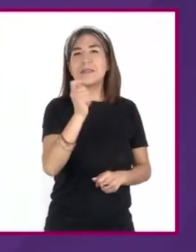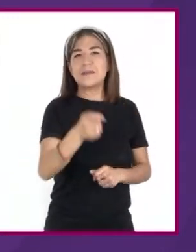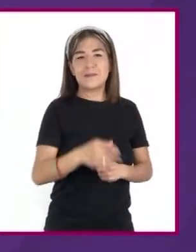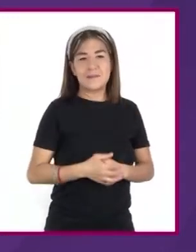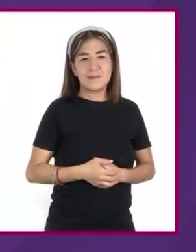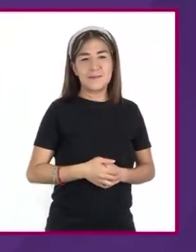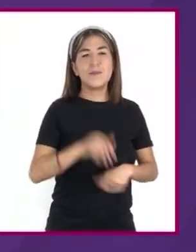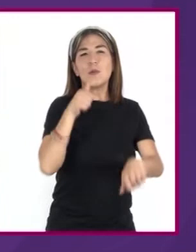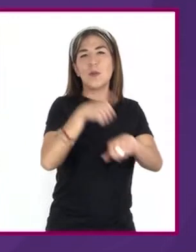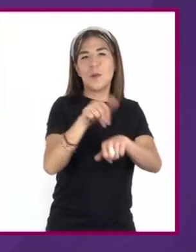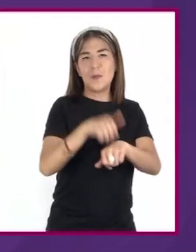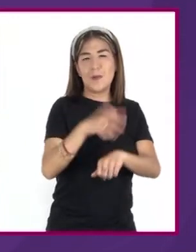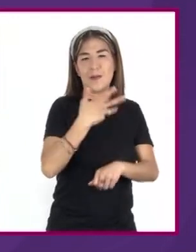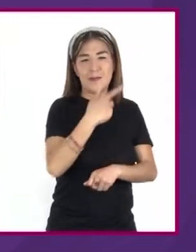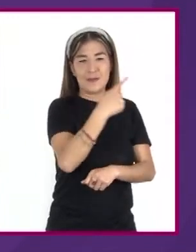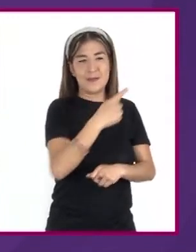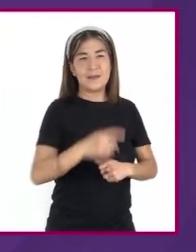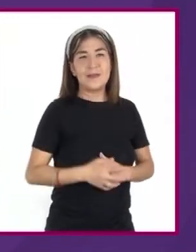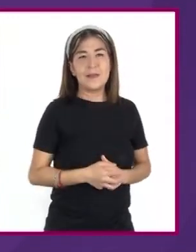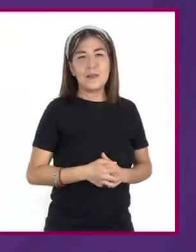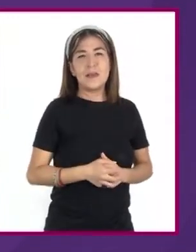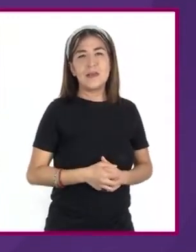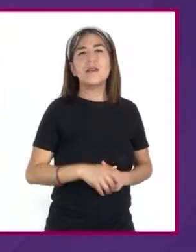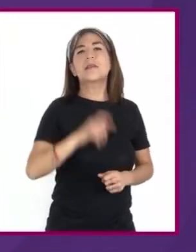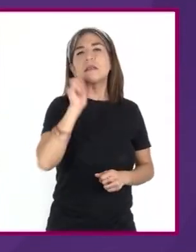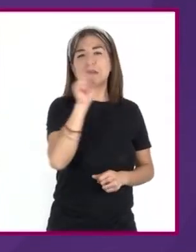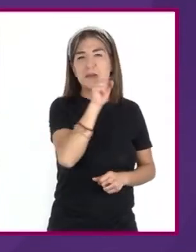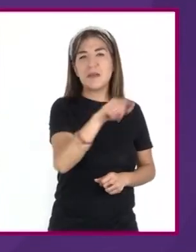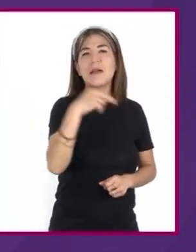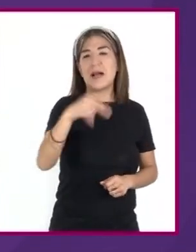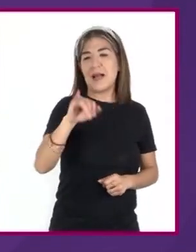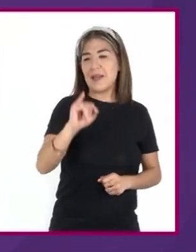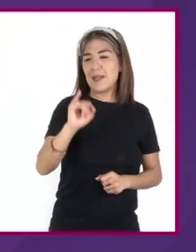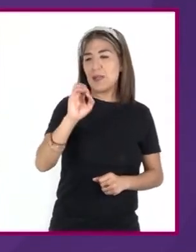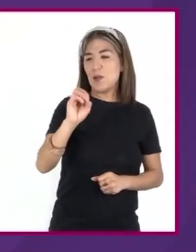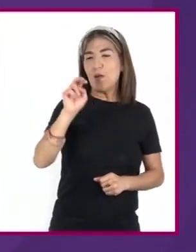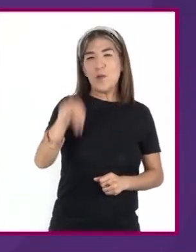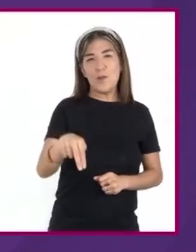su símbolo. Pero nos dice también que es un ion.